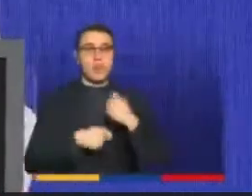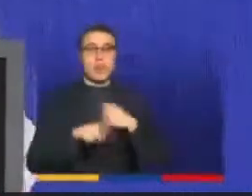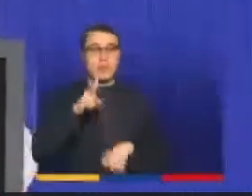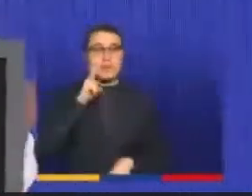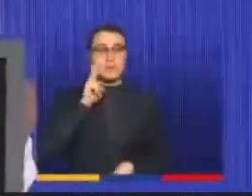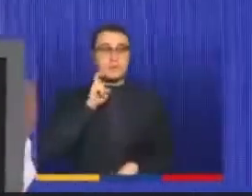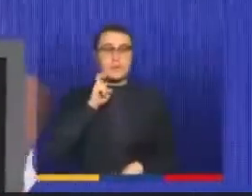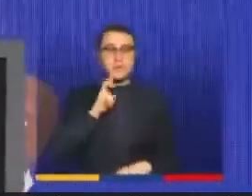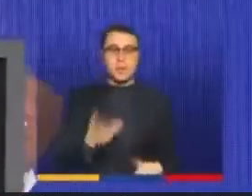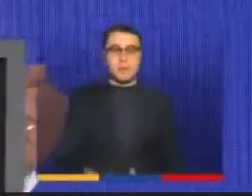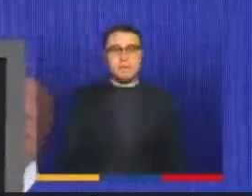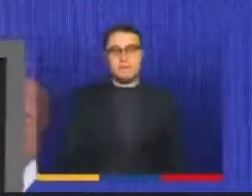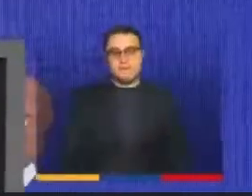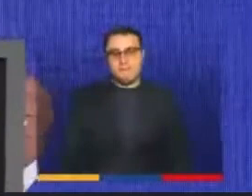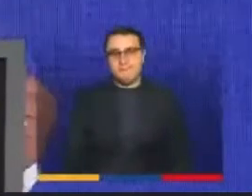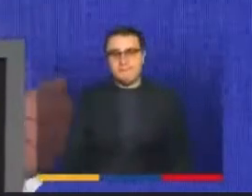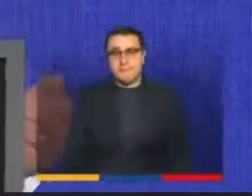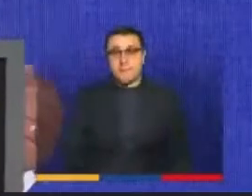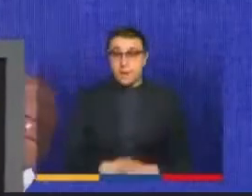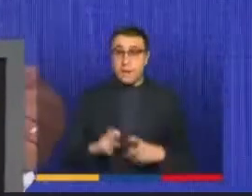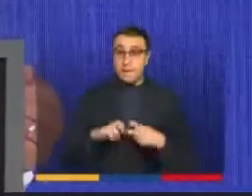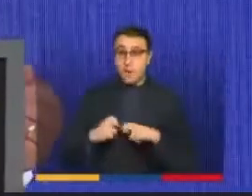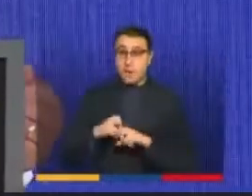Pues, problemas culturales,